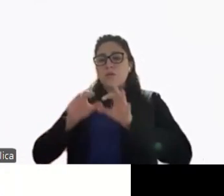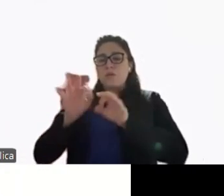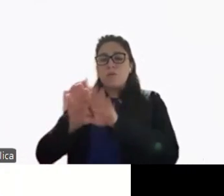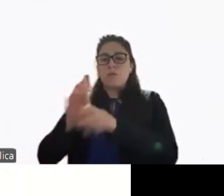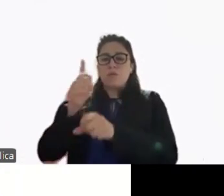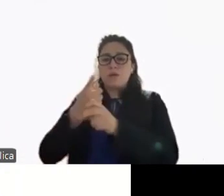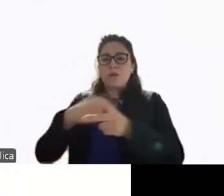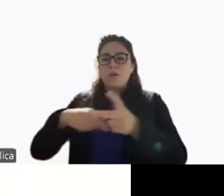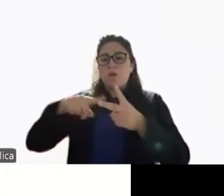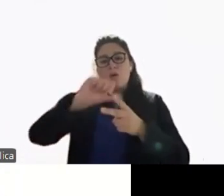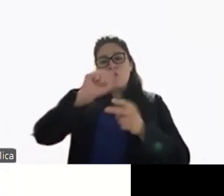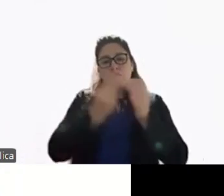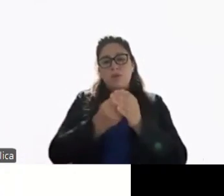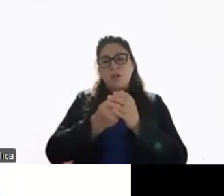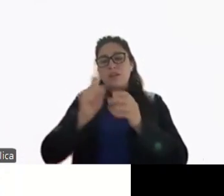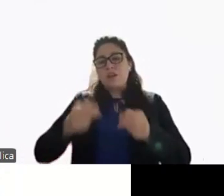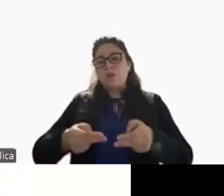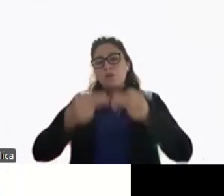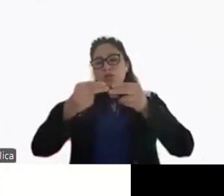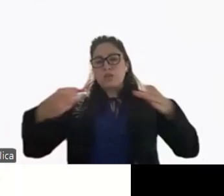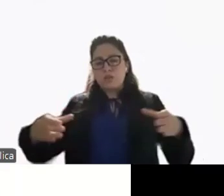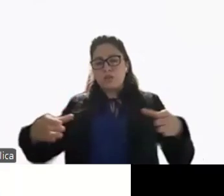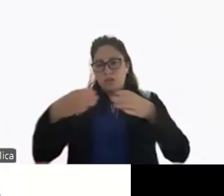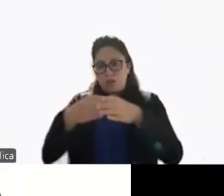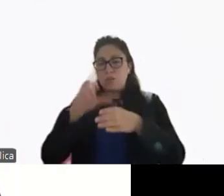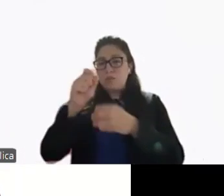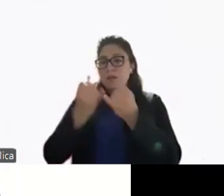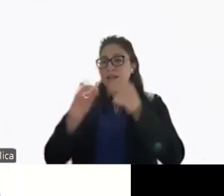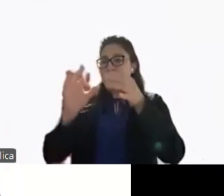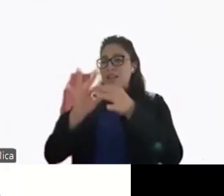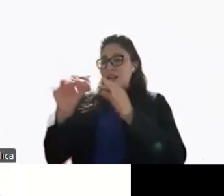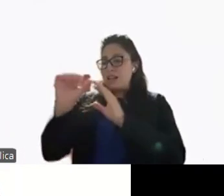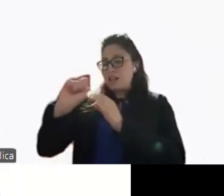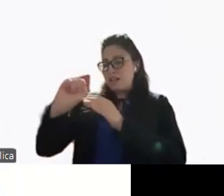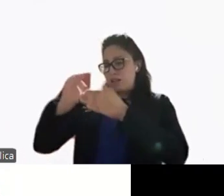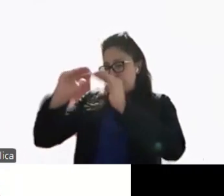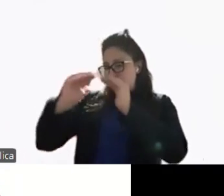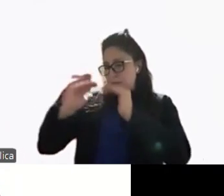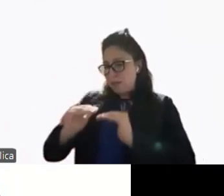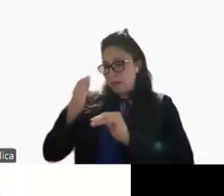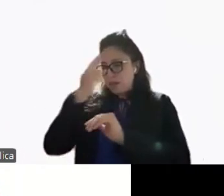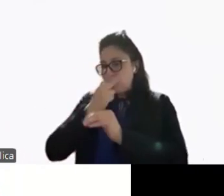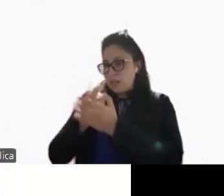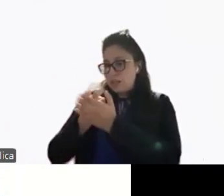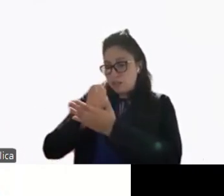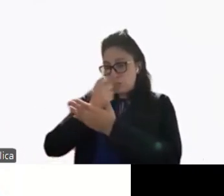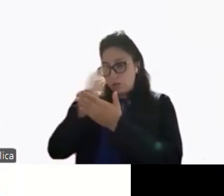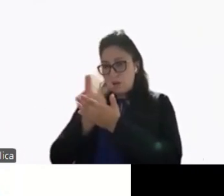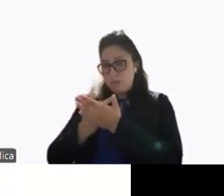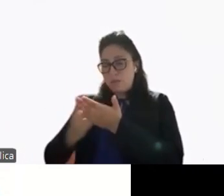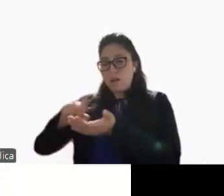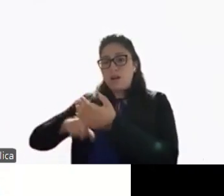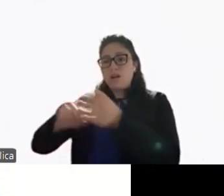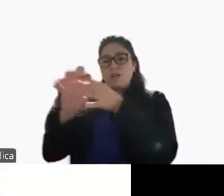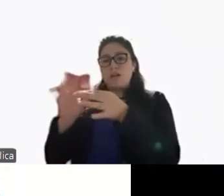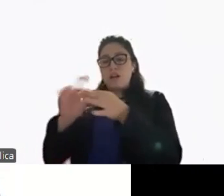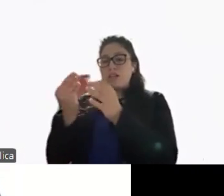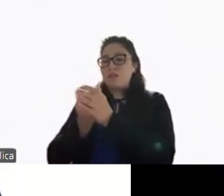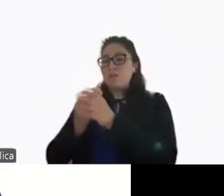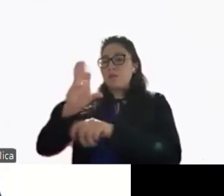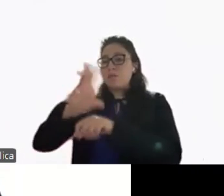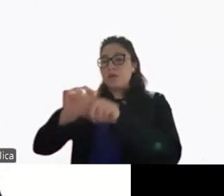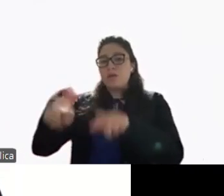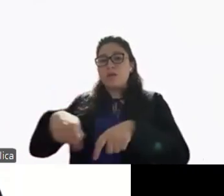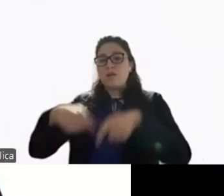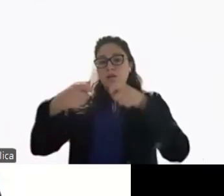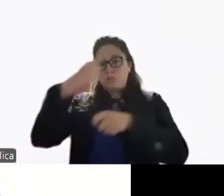impacto, como lo es el cultural. Cabe señalar que en el apartado de diagnóstico del referido programa se precisa que los usos destinados a los